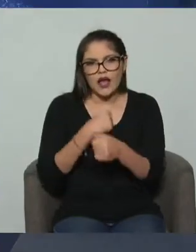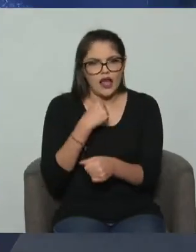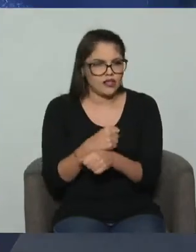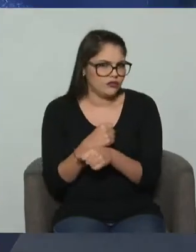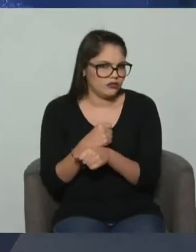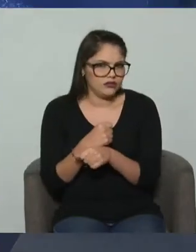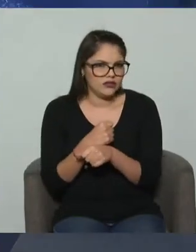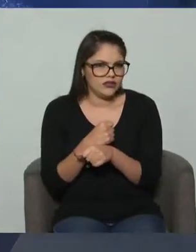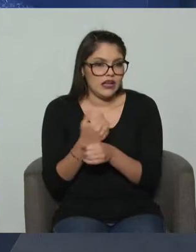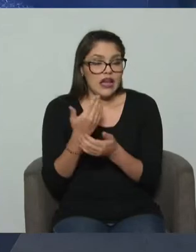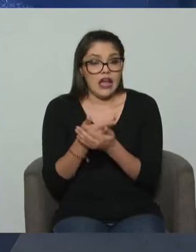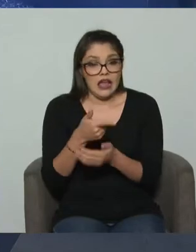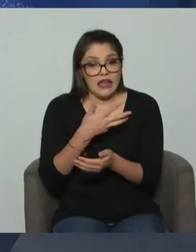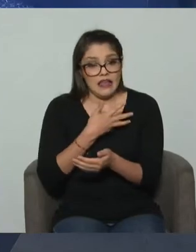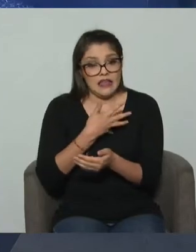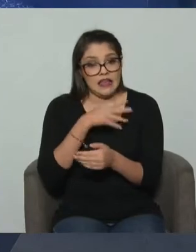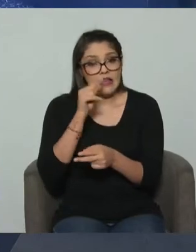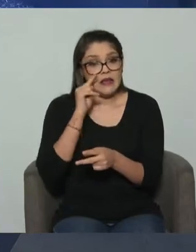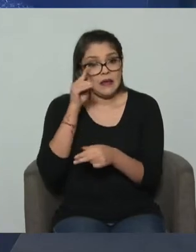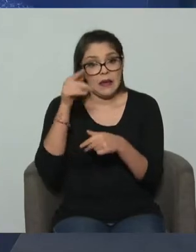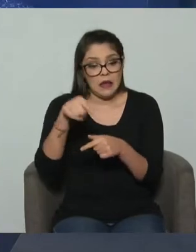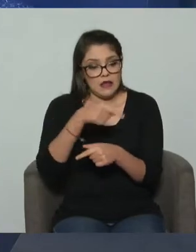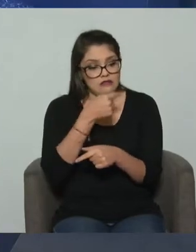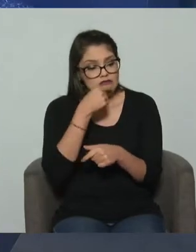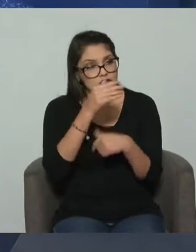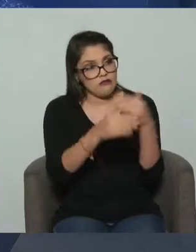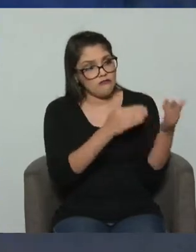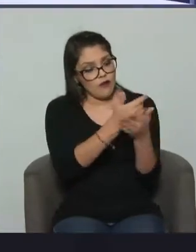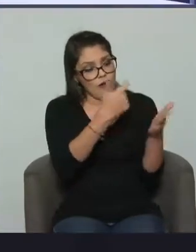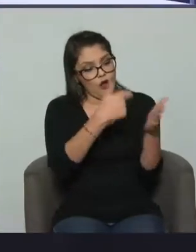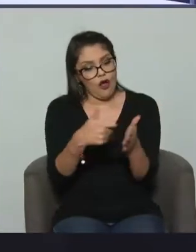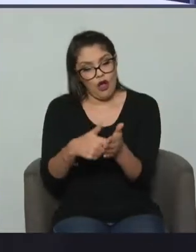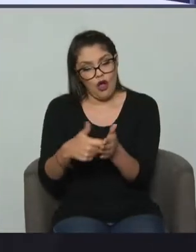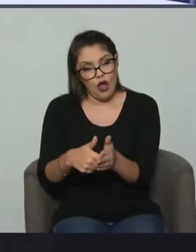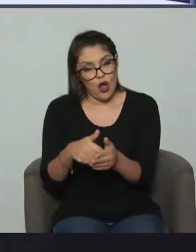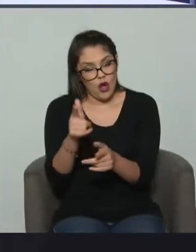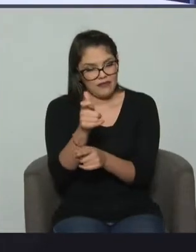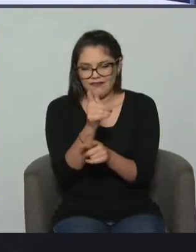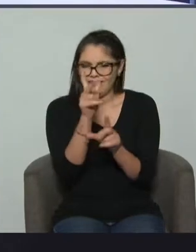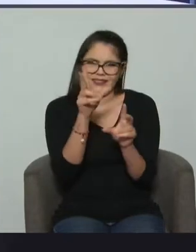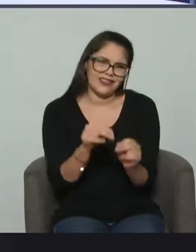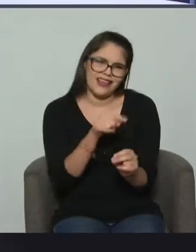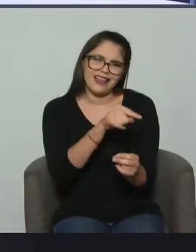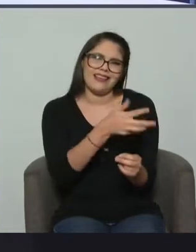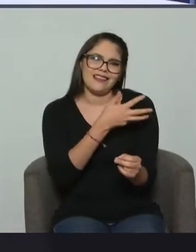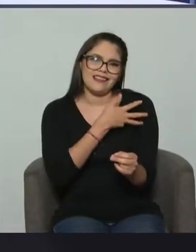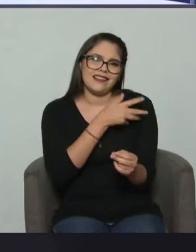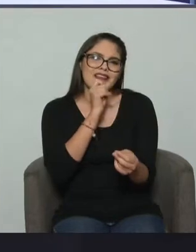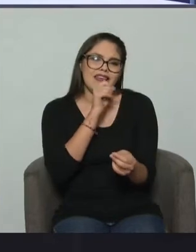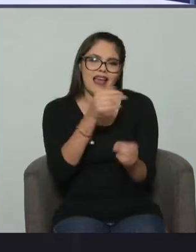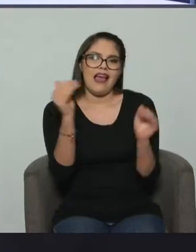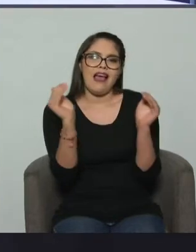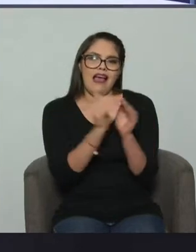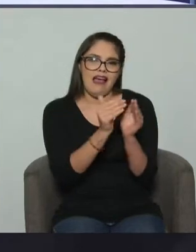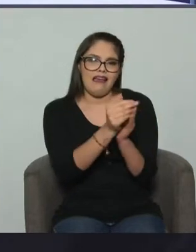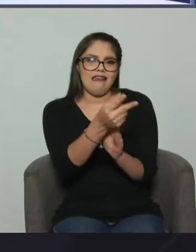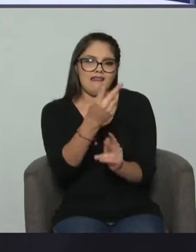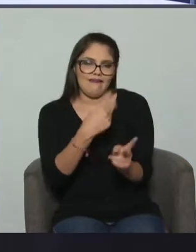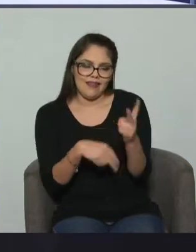le disparó al otro, claro que por un accidente, pero que si no hubiera habido esa arma en esa